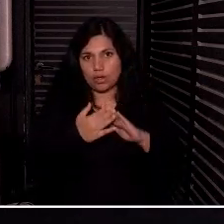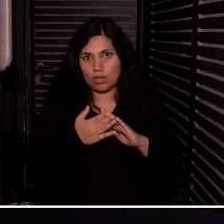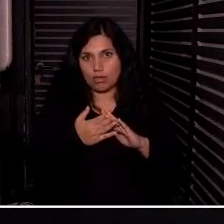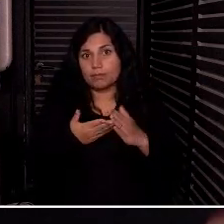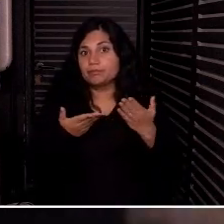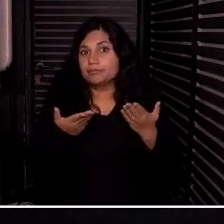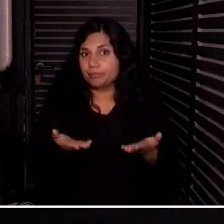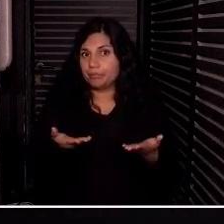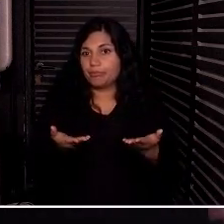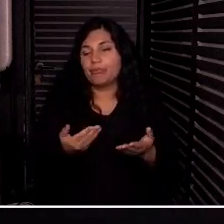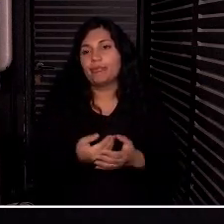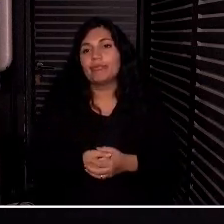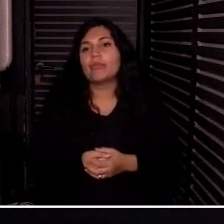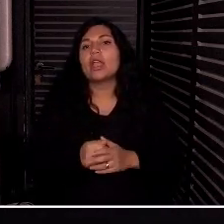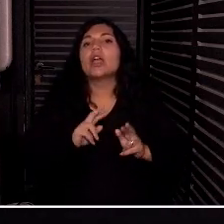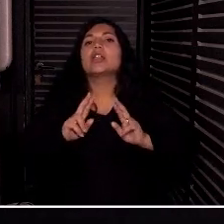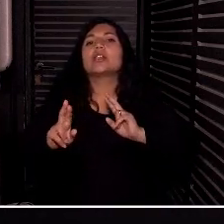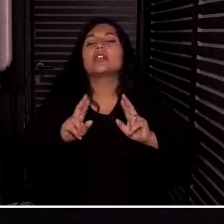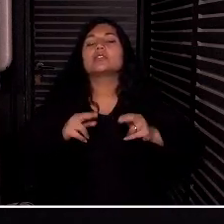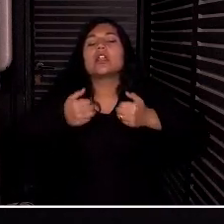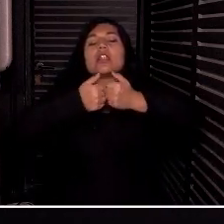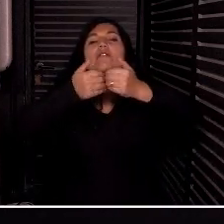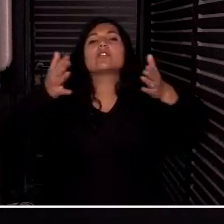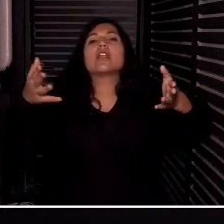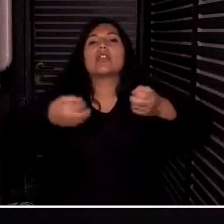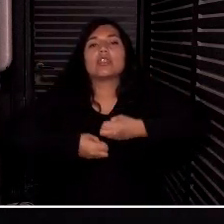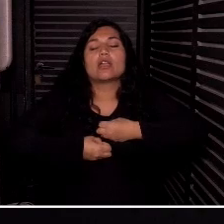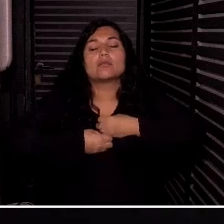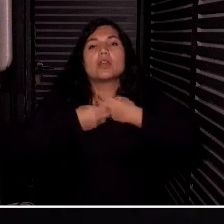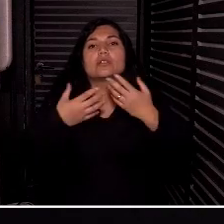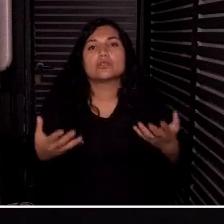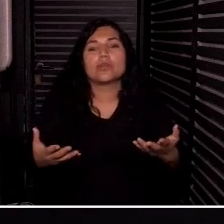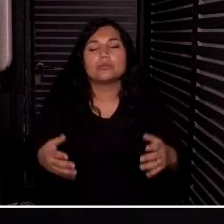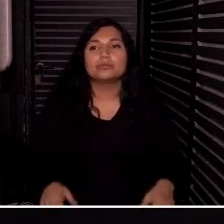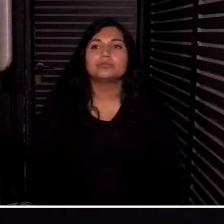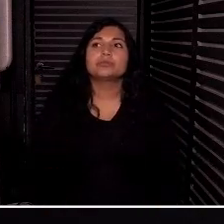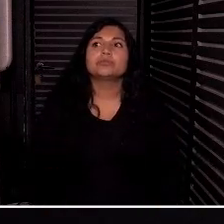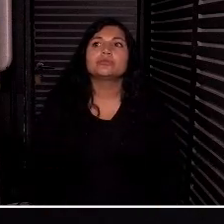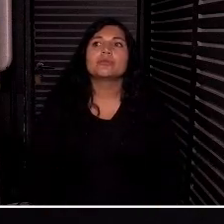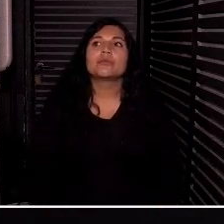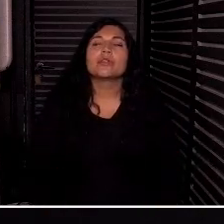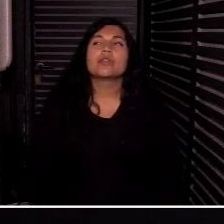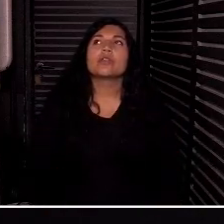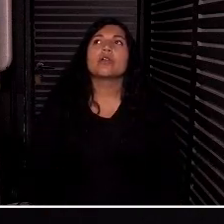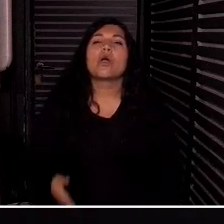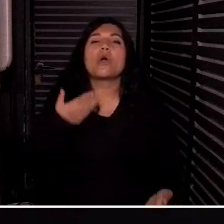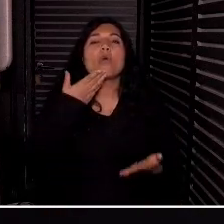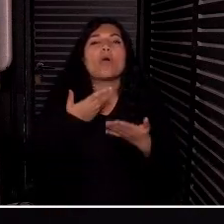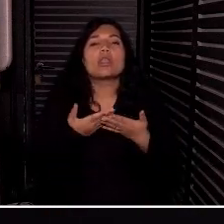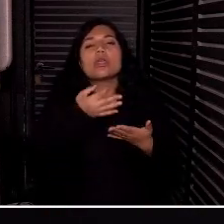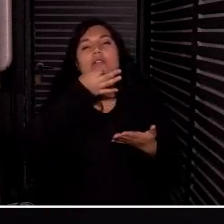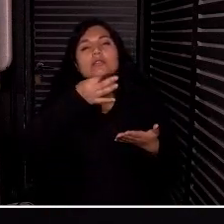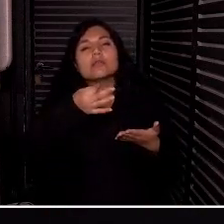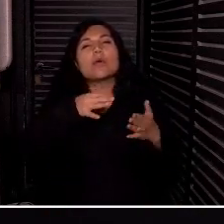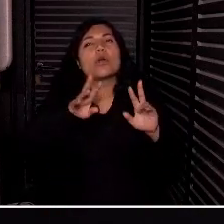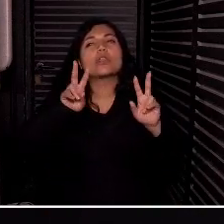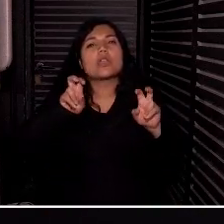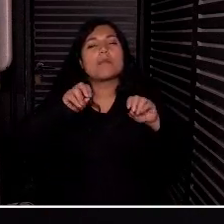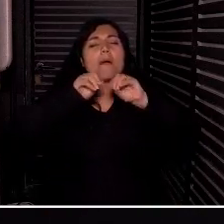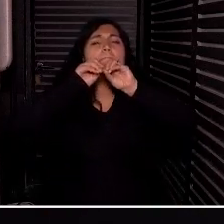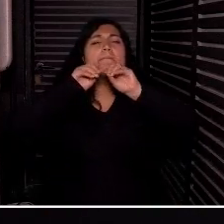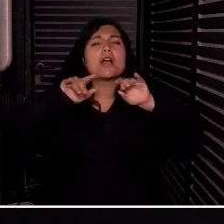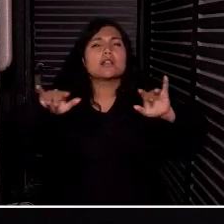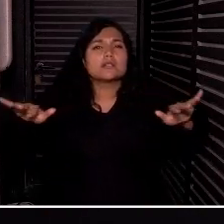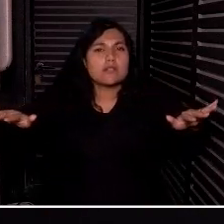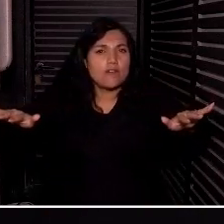en relación a la a la libertad de expresión ahora en relación cuando uno habla de lo masivo y de este mínimo y de estos relatos